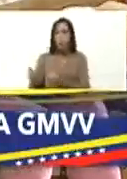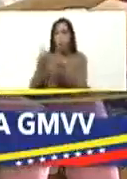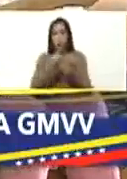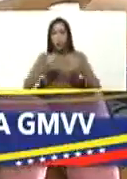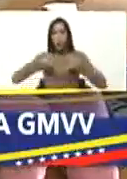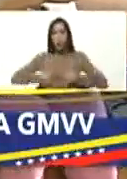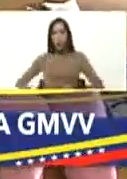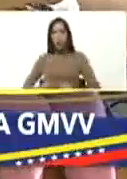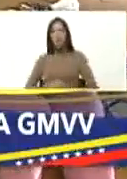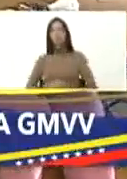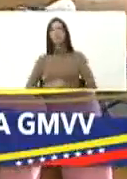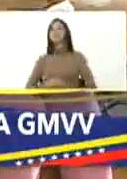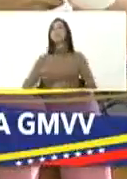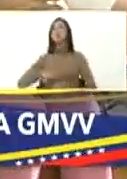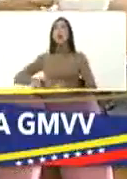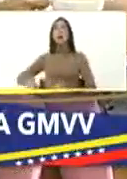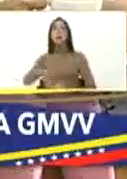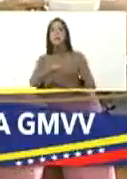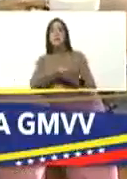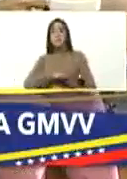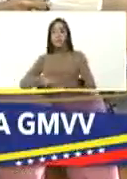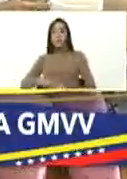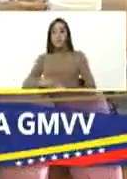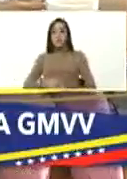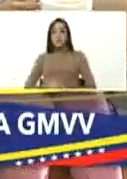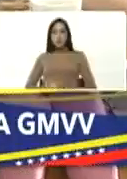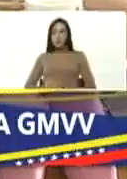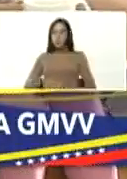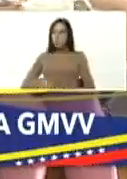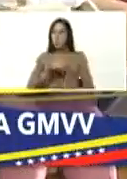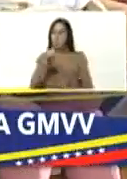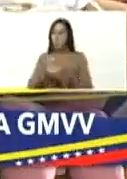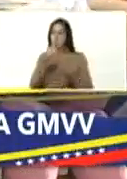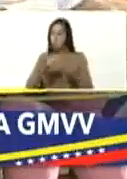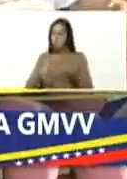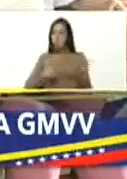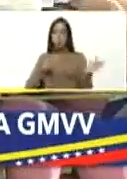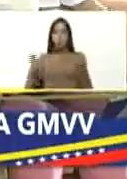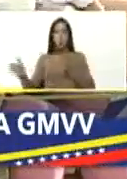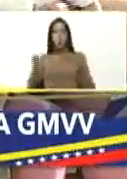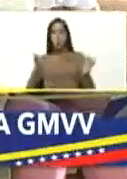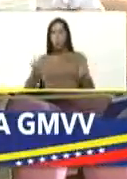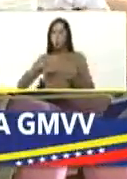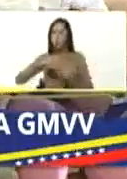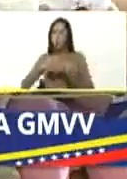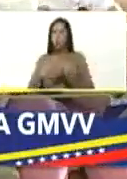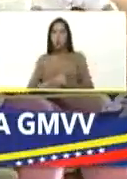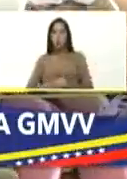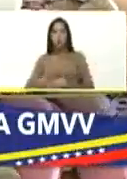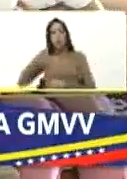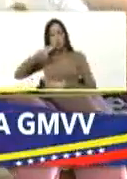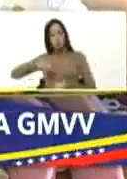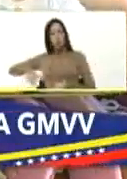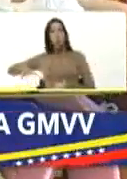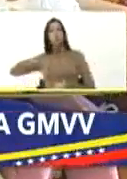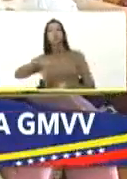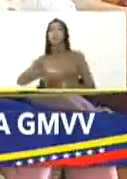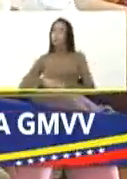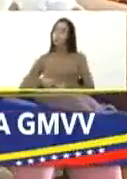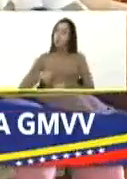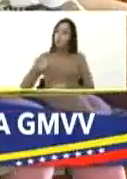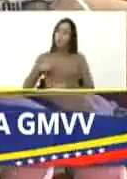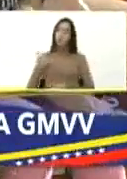en un ambiente totalmente de condiciones y de servicios adecuados. Y del poder popular. No lo merecemos.